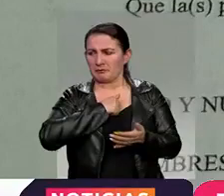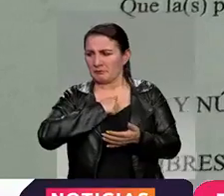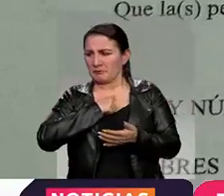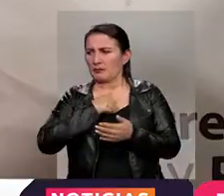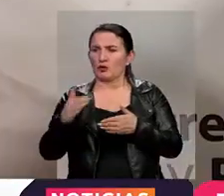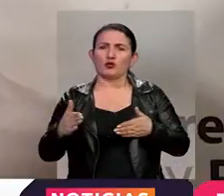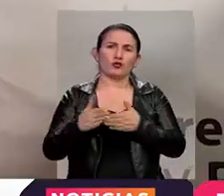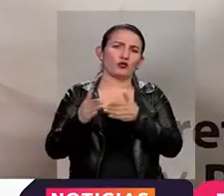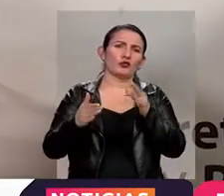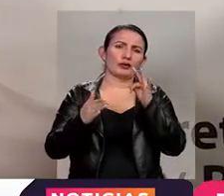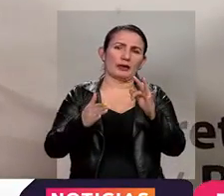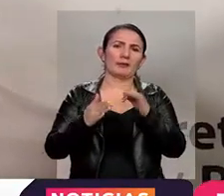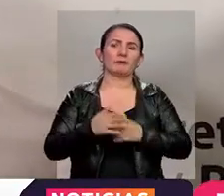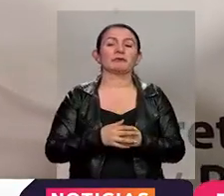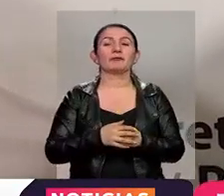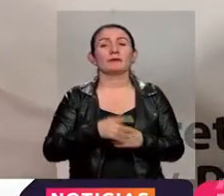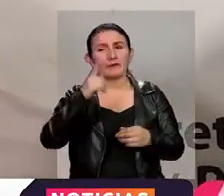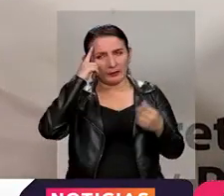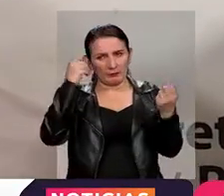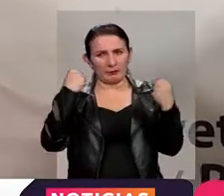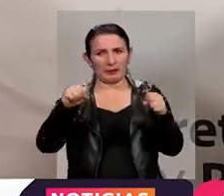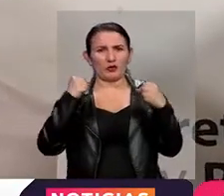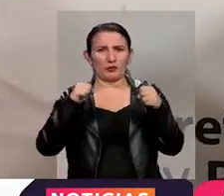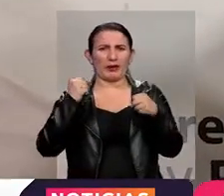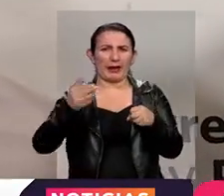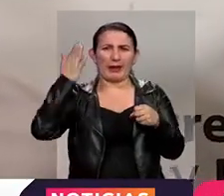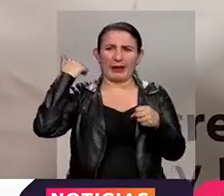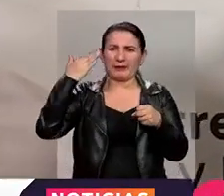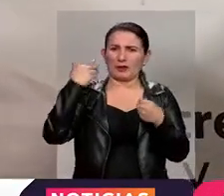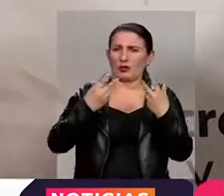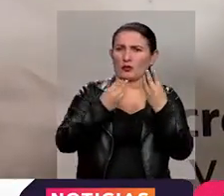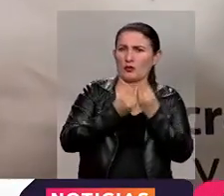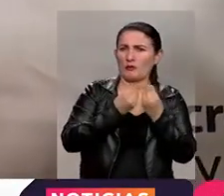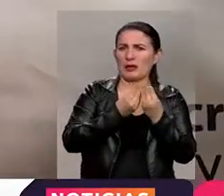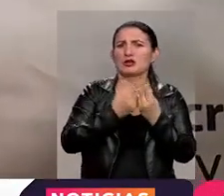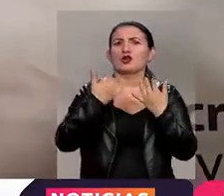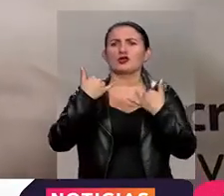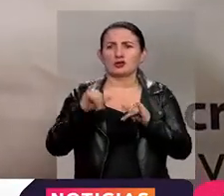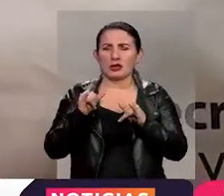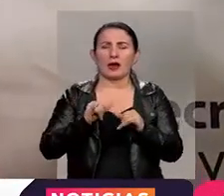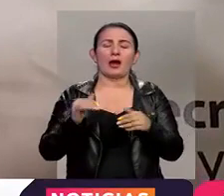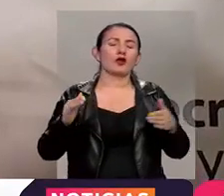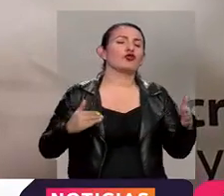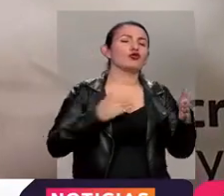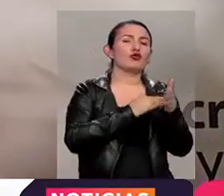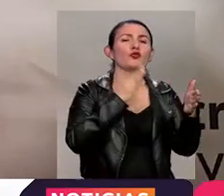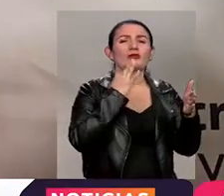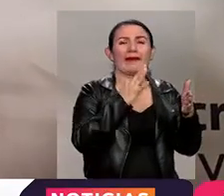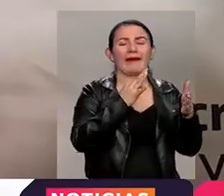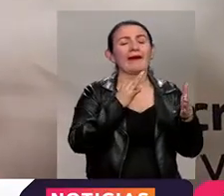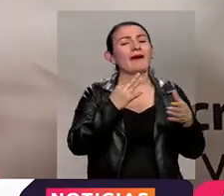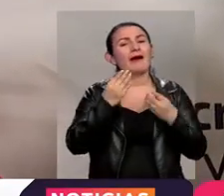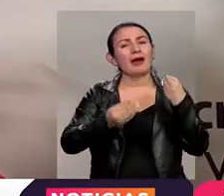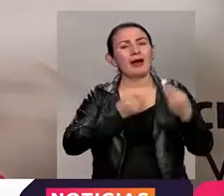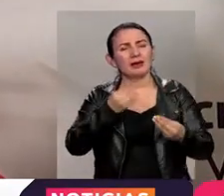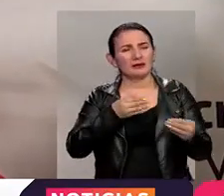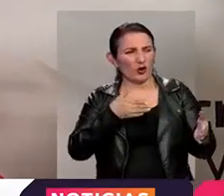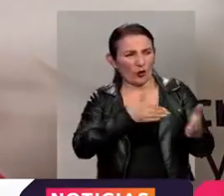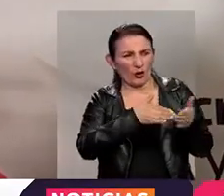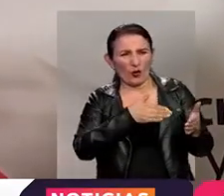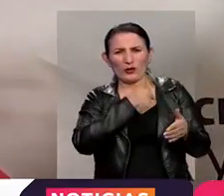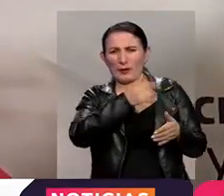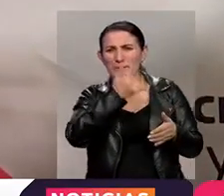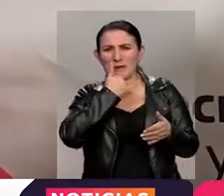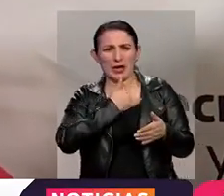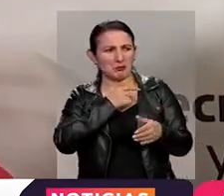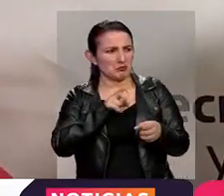la tutela. La preocupación está en que días anteriores otro compañero ya puso una tutela en la cual él evidenció que